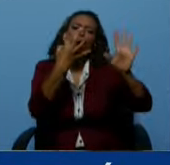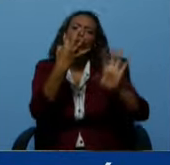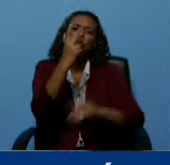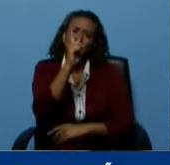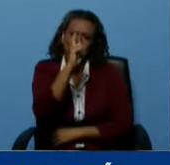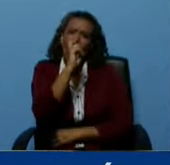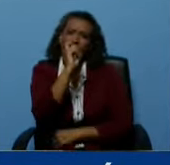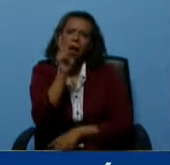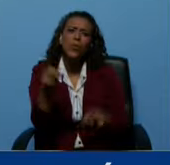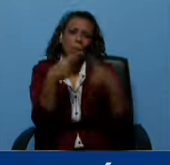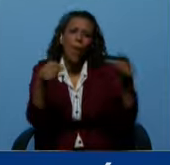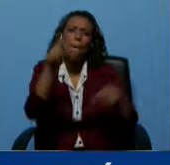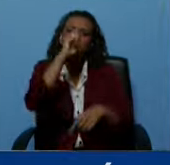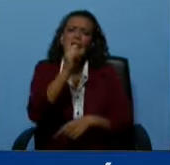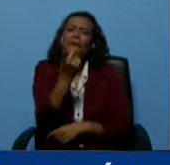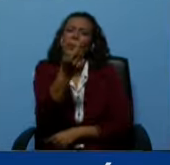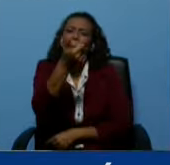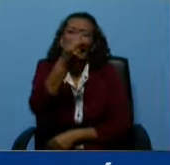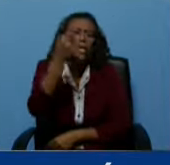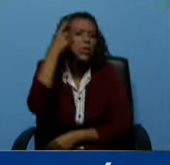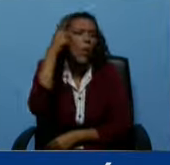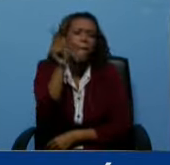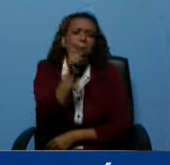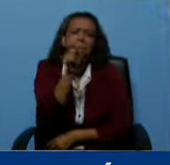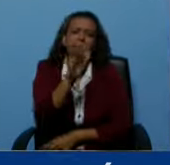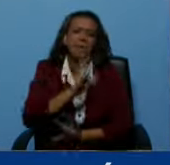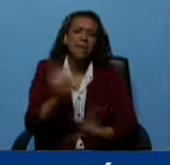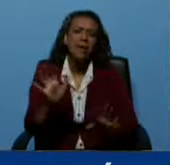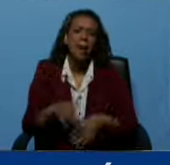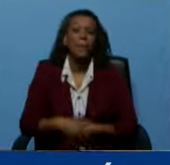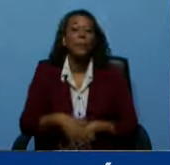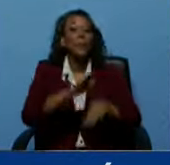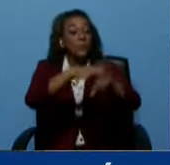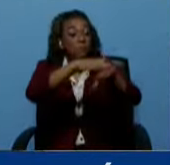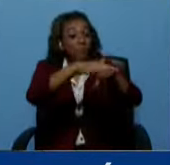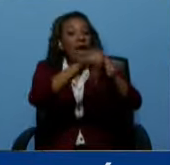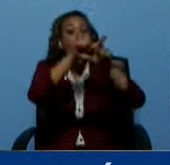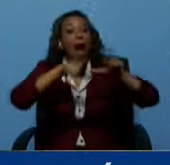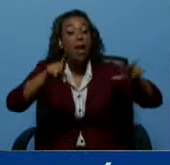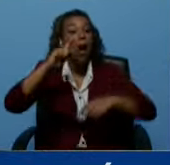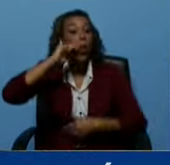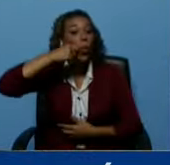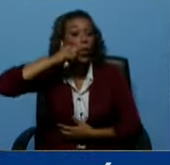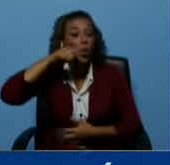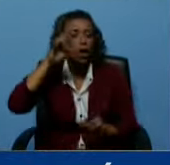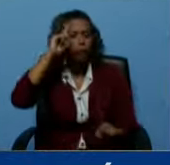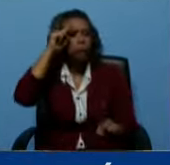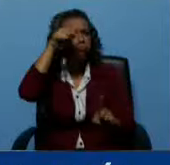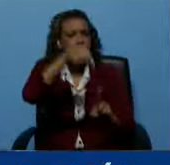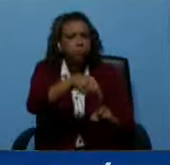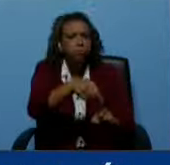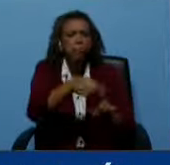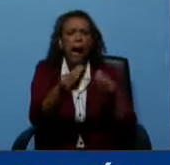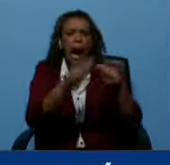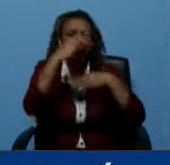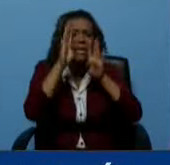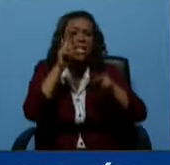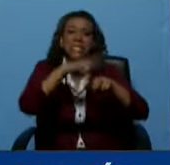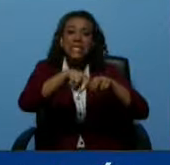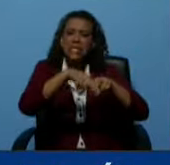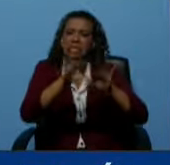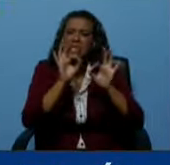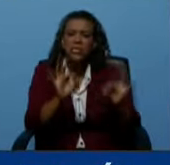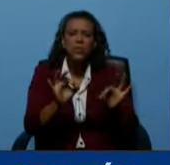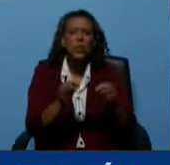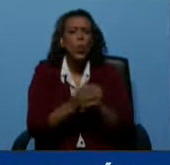Falta poco para que tenga 8 años. Falta poquito, bueno, pero eso llega. Mi comandante en jefe, este área de odontología está destinada a atender los